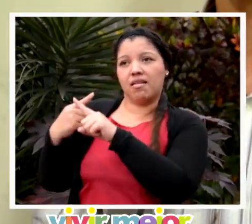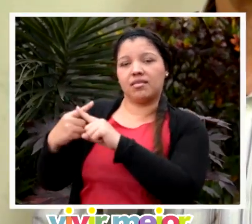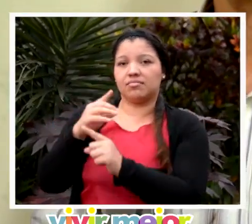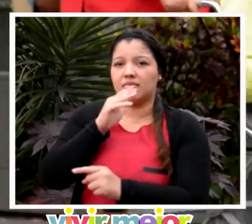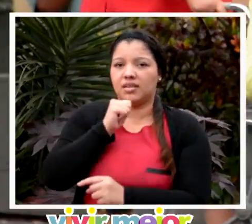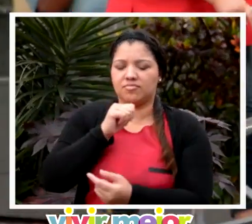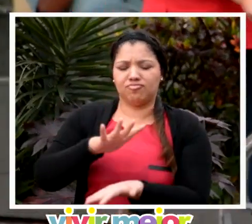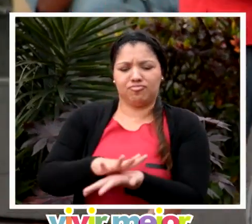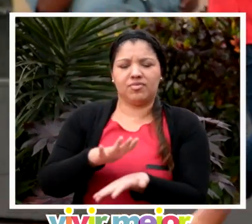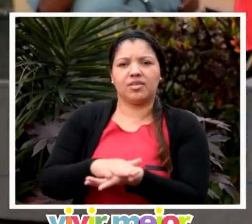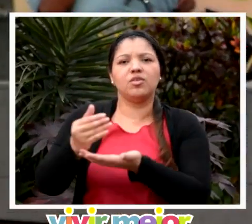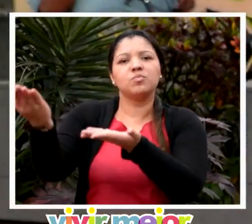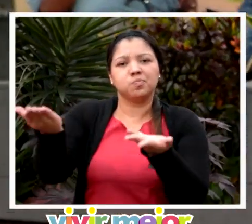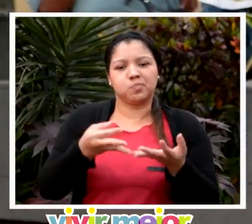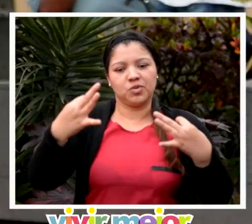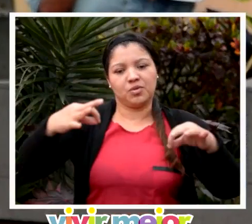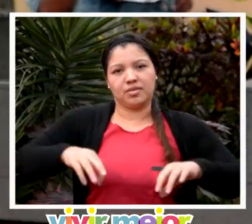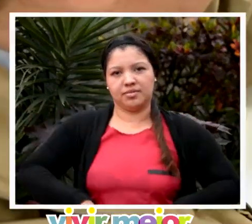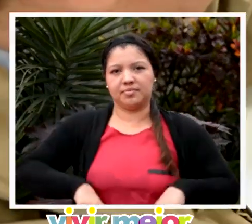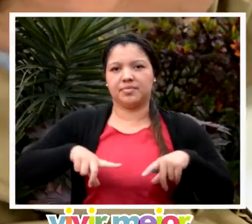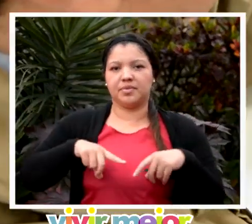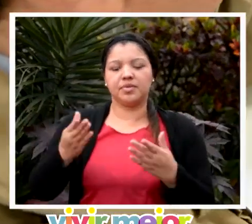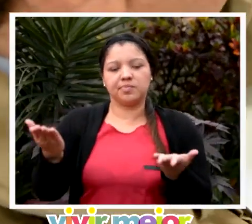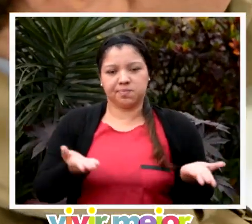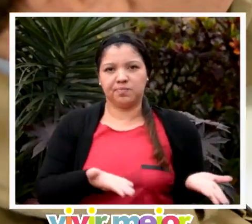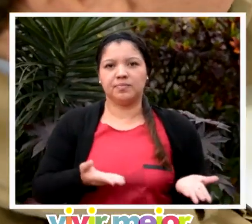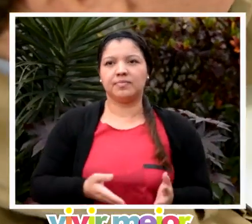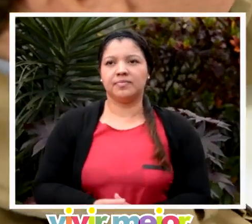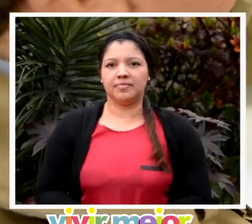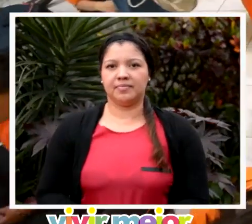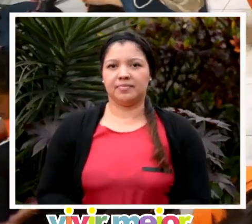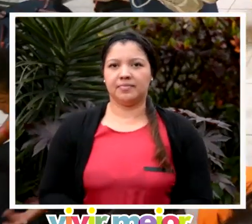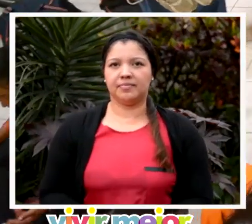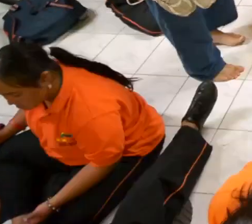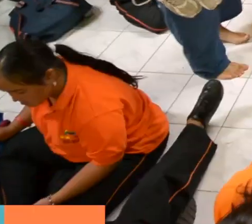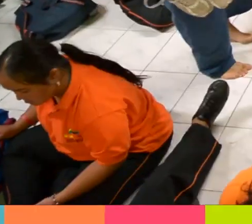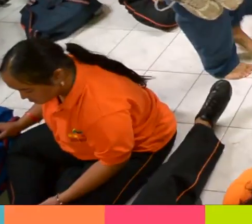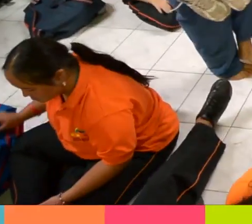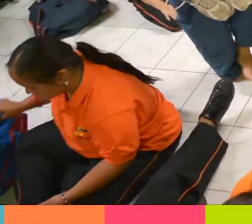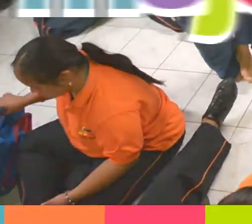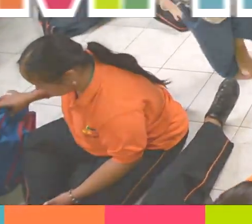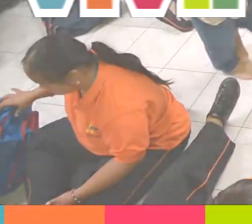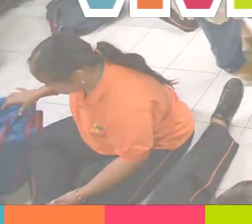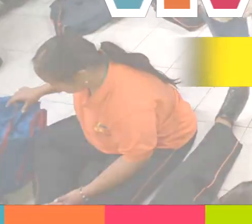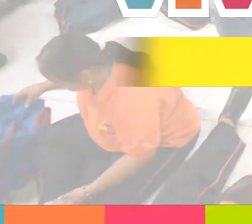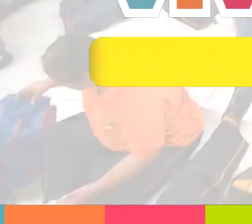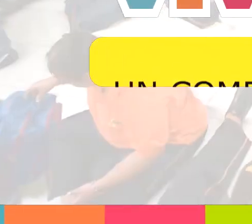reafirmamos nuestro compromiso para que en Envigado cumplamos el sueño de vivir mejor.